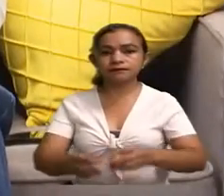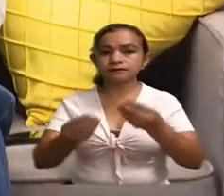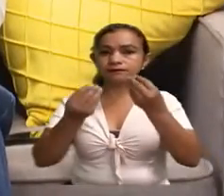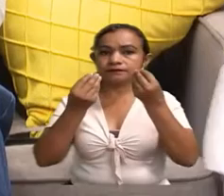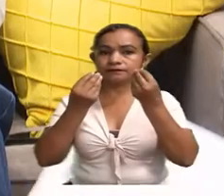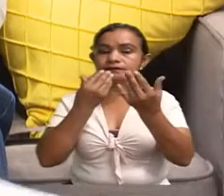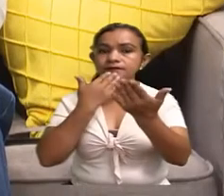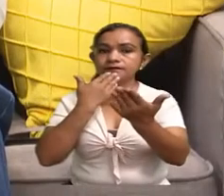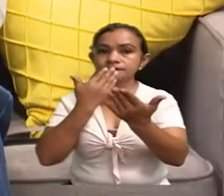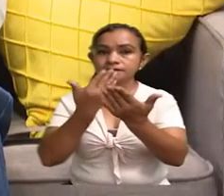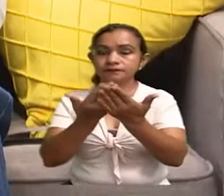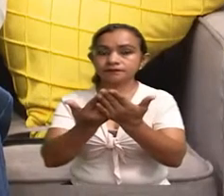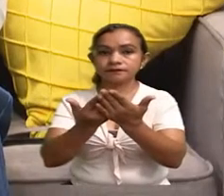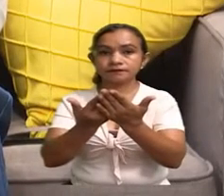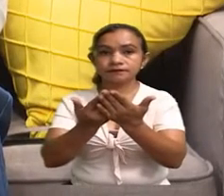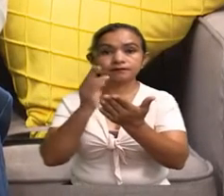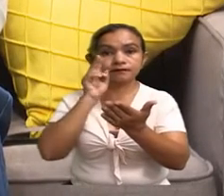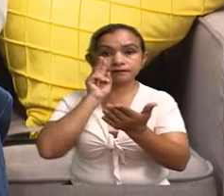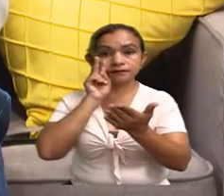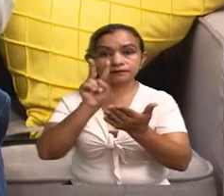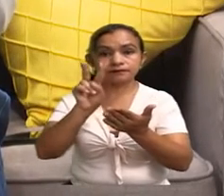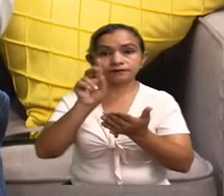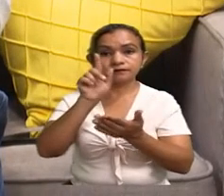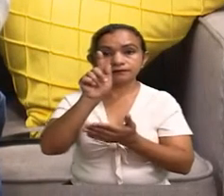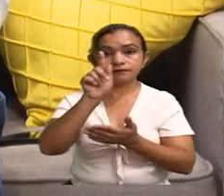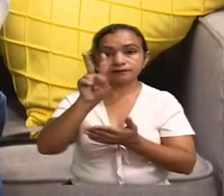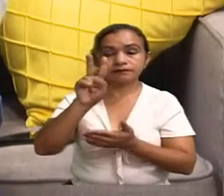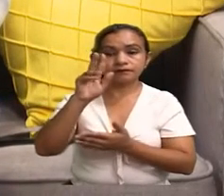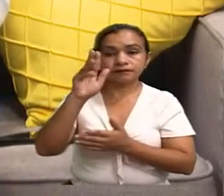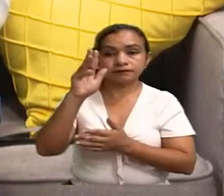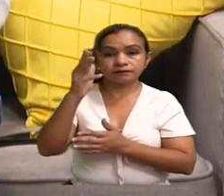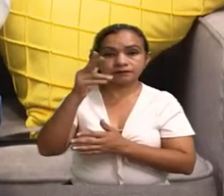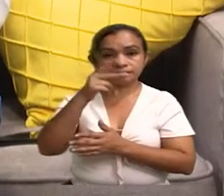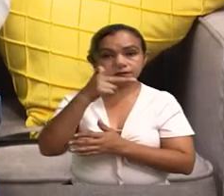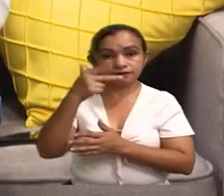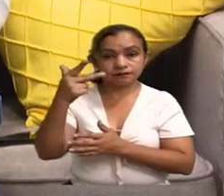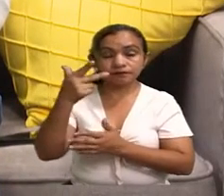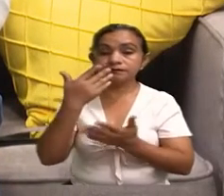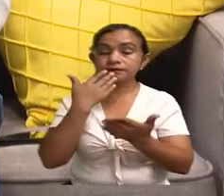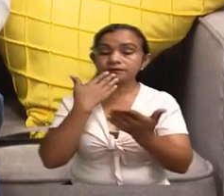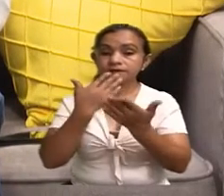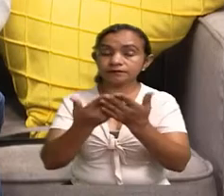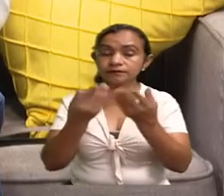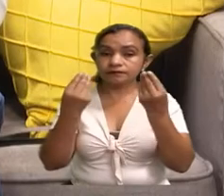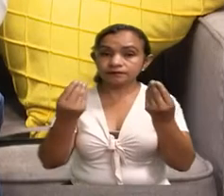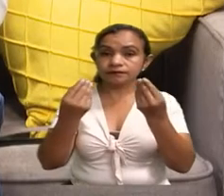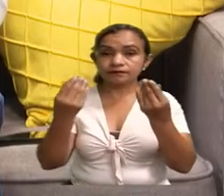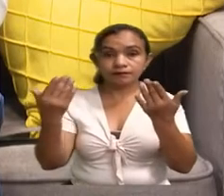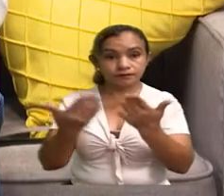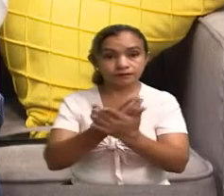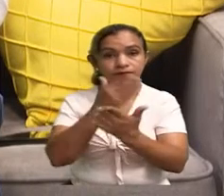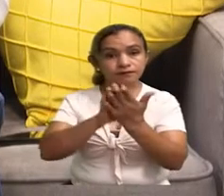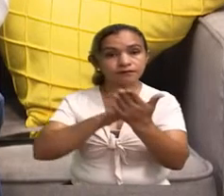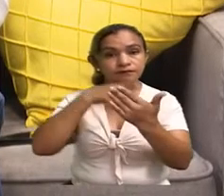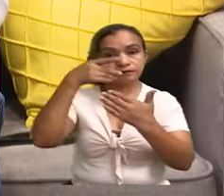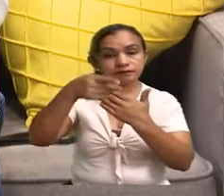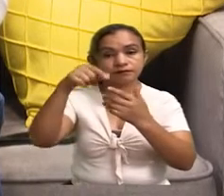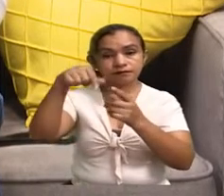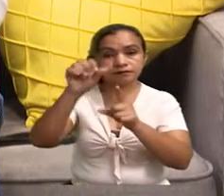muchísimas gracias por estar en sintonía del canal parlamentario. Muchísimas gracias por acompañarnos en una nueva edición de su programa Desde el Parlamento.